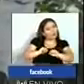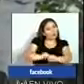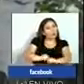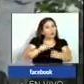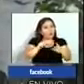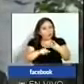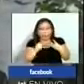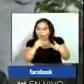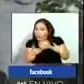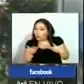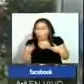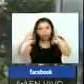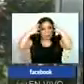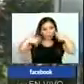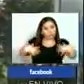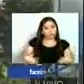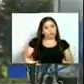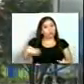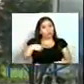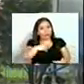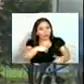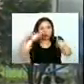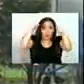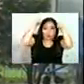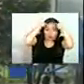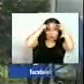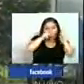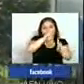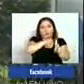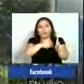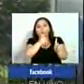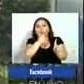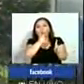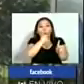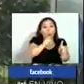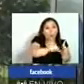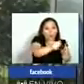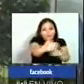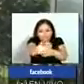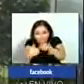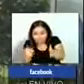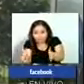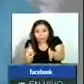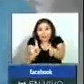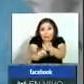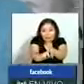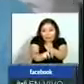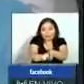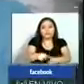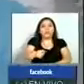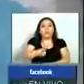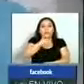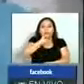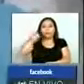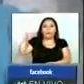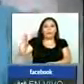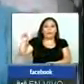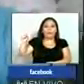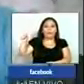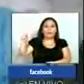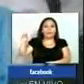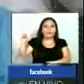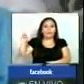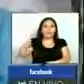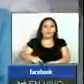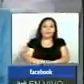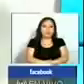equipamiento para el personal médico y ubicar a pacientes con sospechas de coronavirus de forma aislada. Néstor Hernández, Noticiero